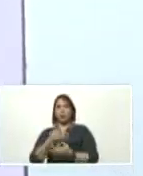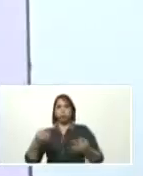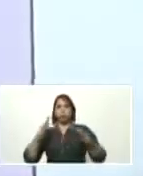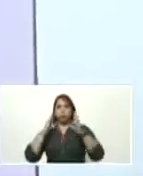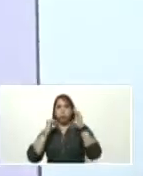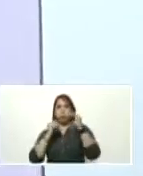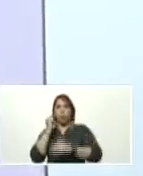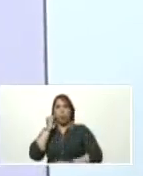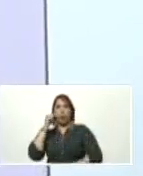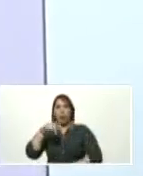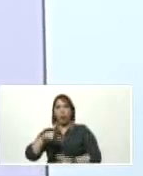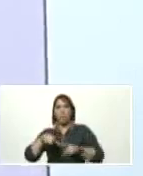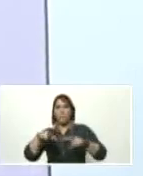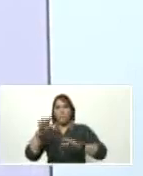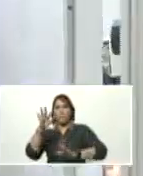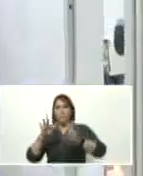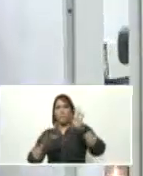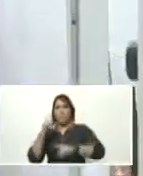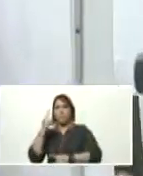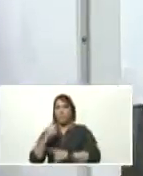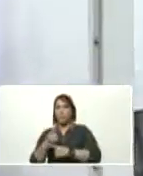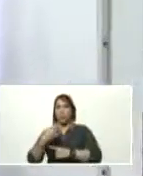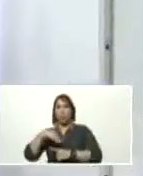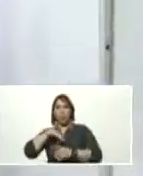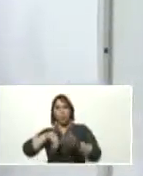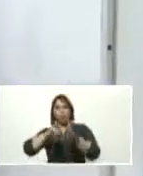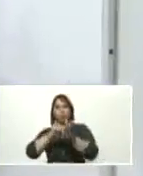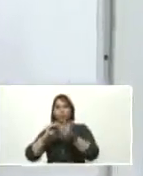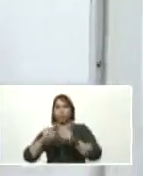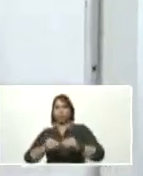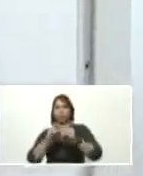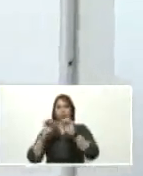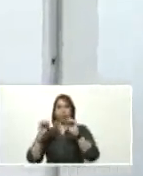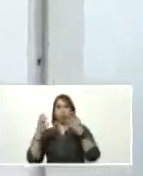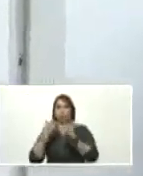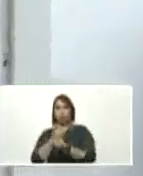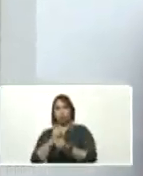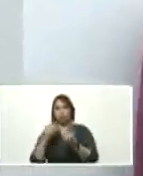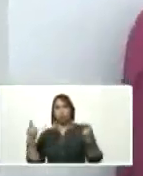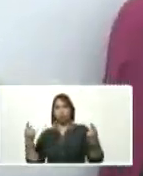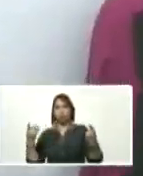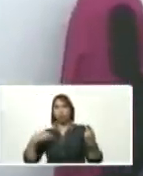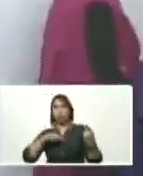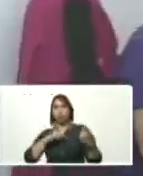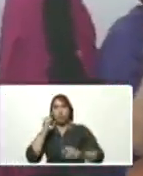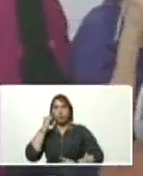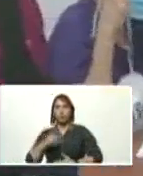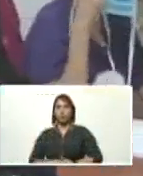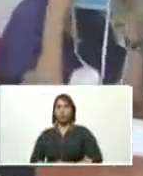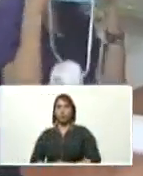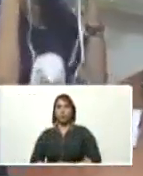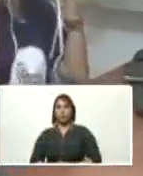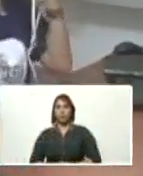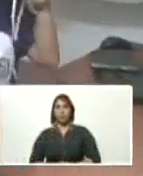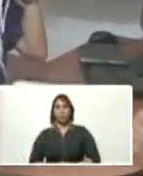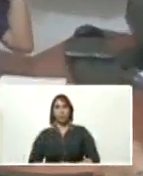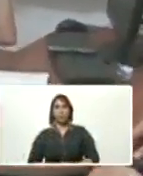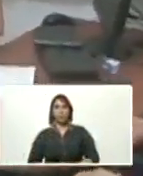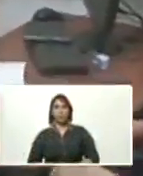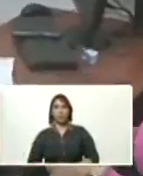mujeres en este espacio físico que hemos rehabilitado para dignificar a nuestras mujeres. Aquí atendemos.